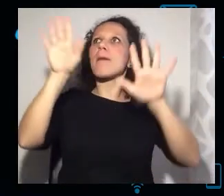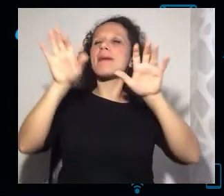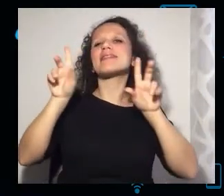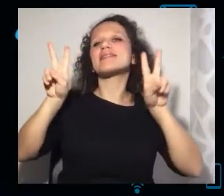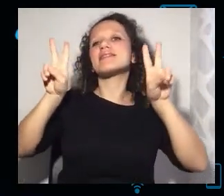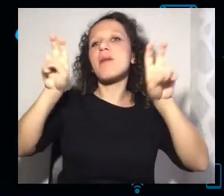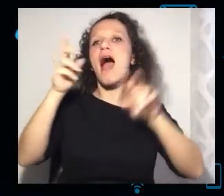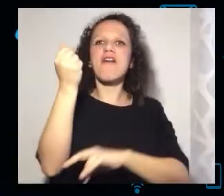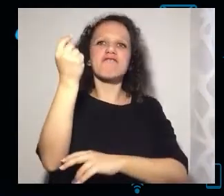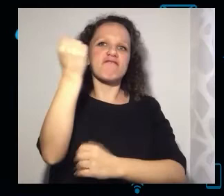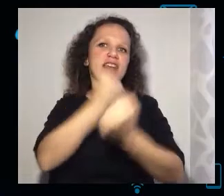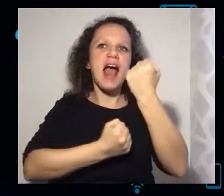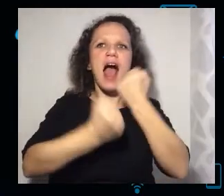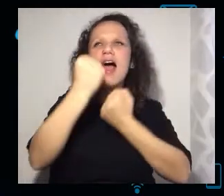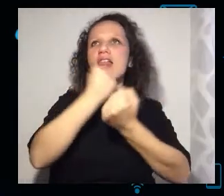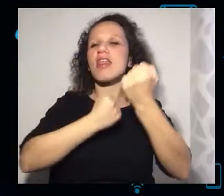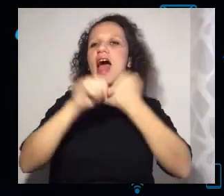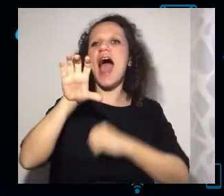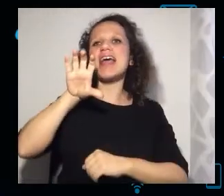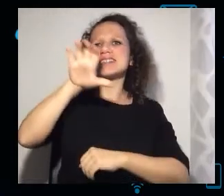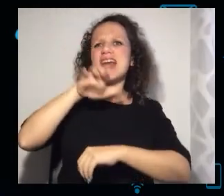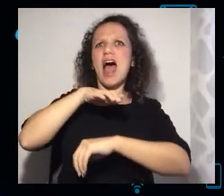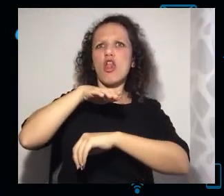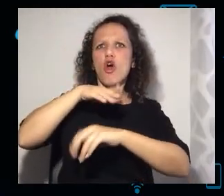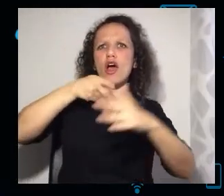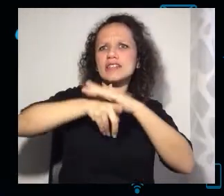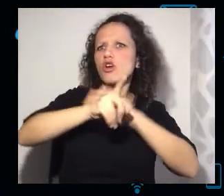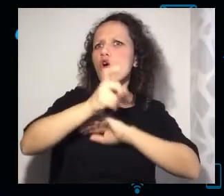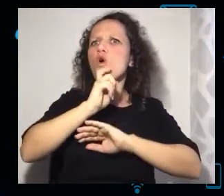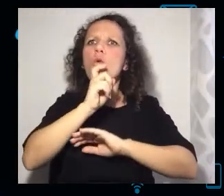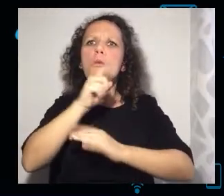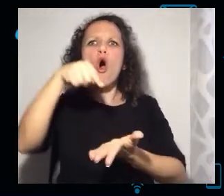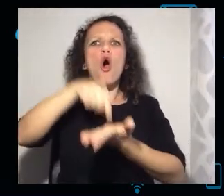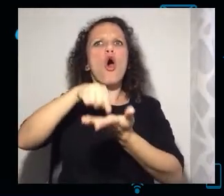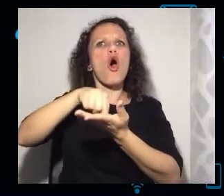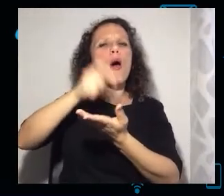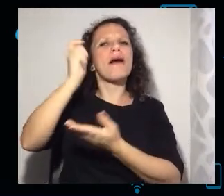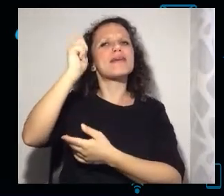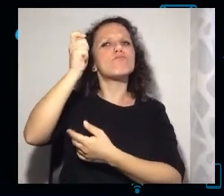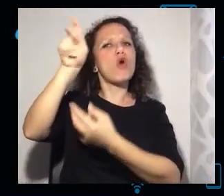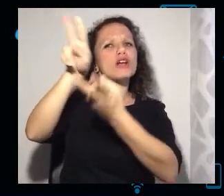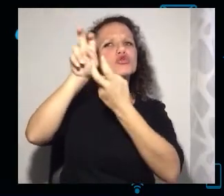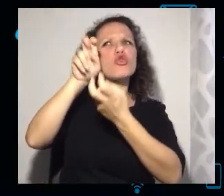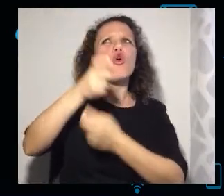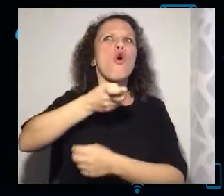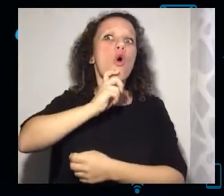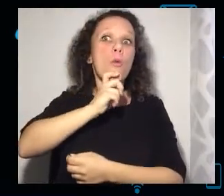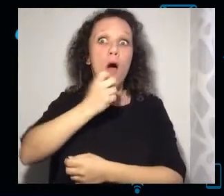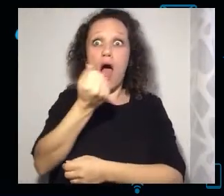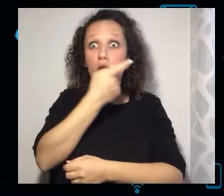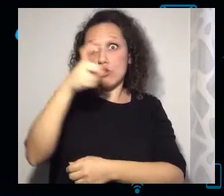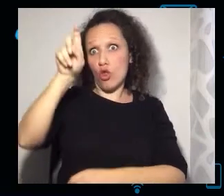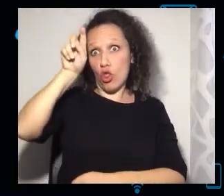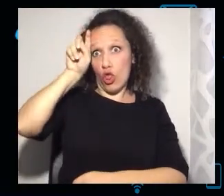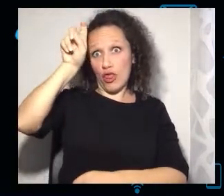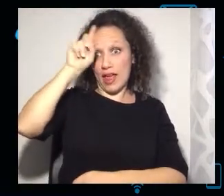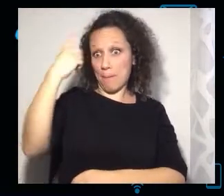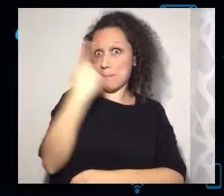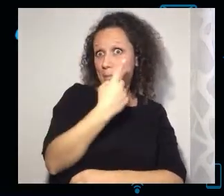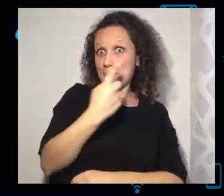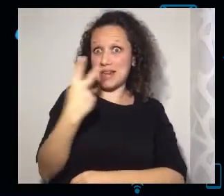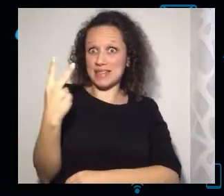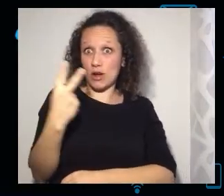sobre cómo se financia el estado sobre qué pasa con tus impuestos si tenés algunos docentes algunos sobretodo docentes de primaria y secundaria